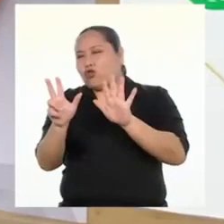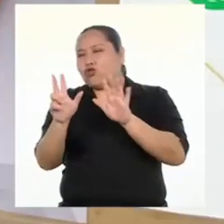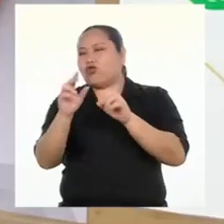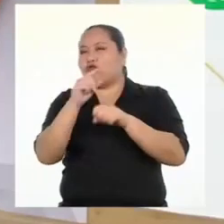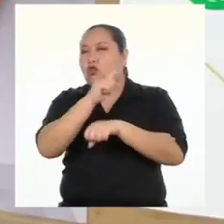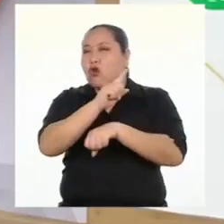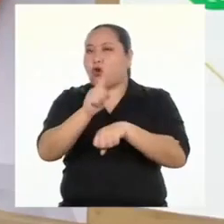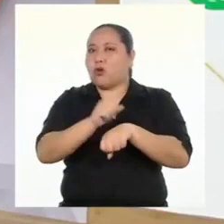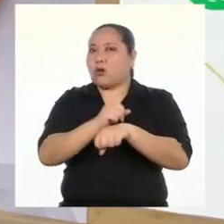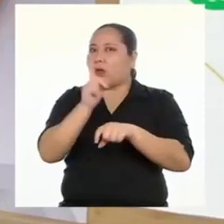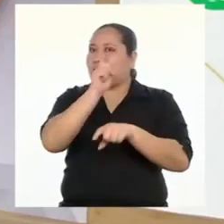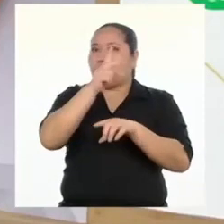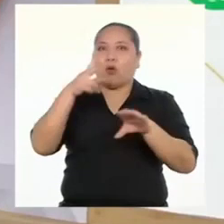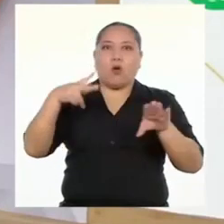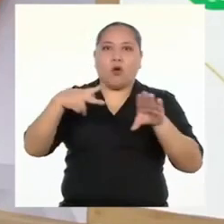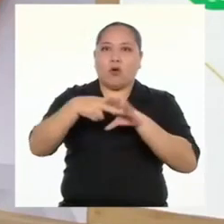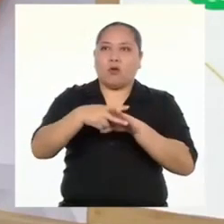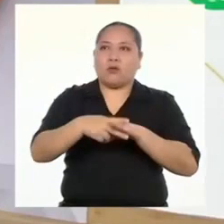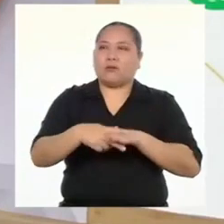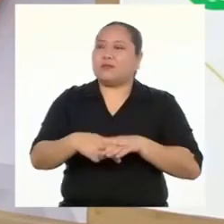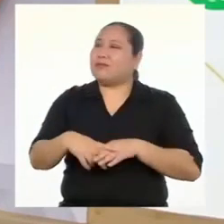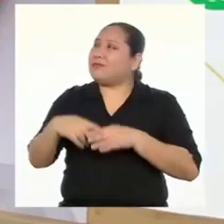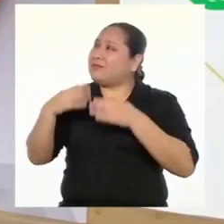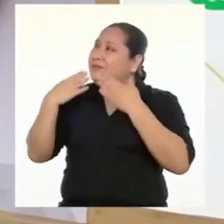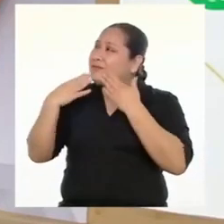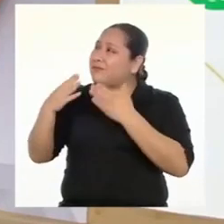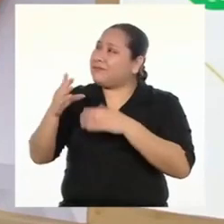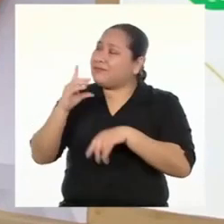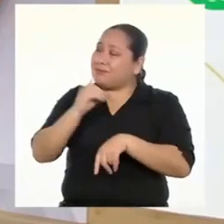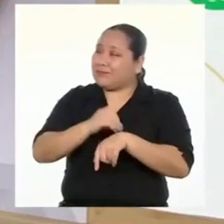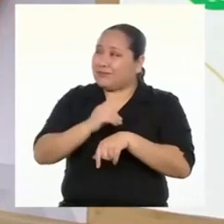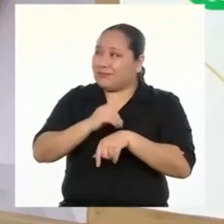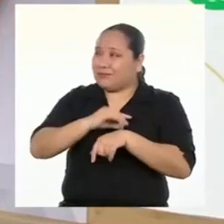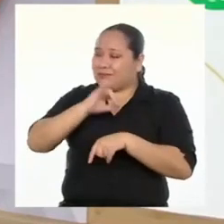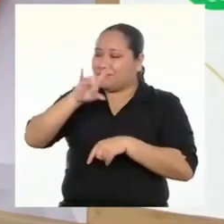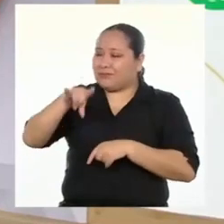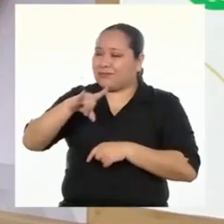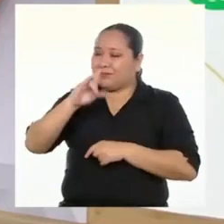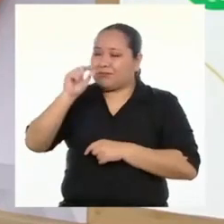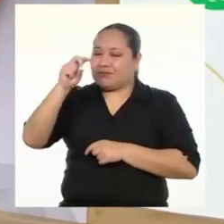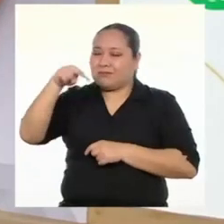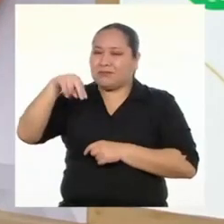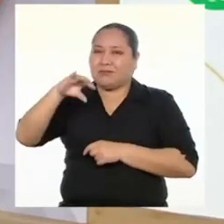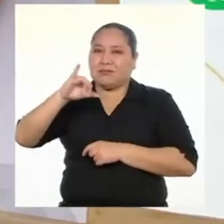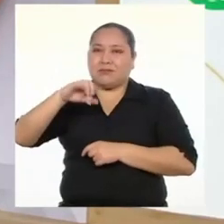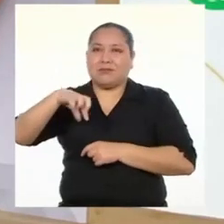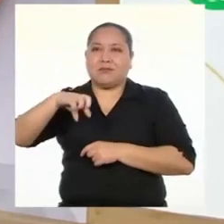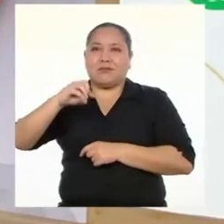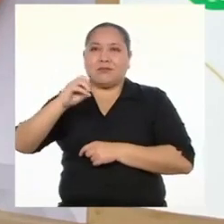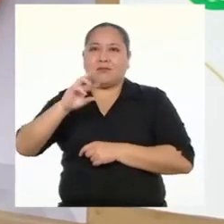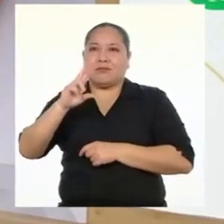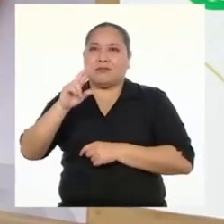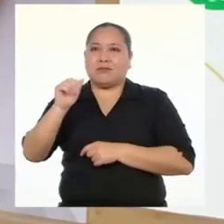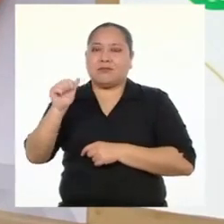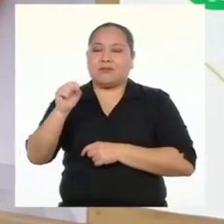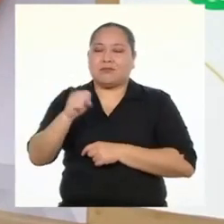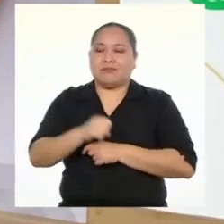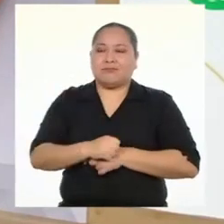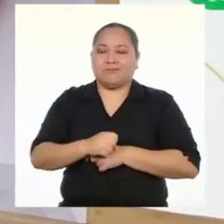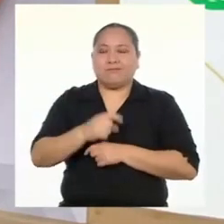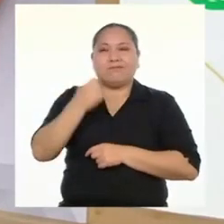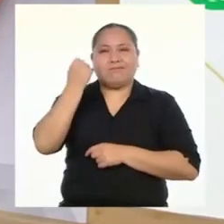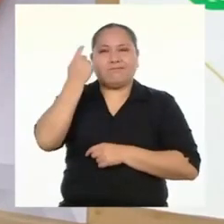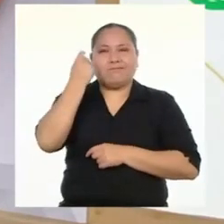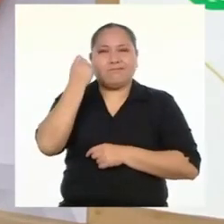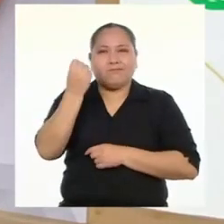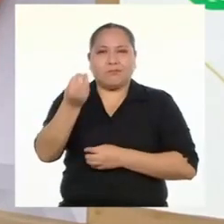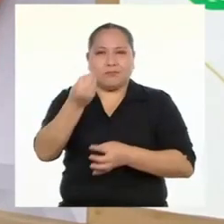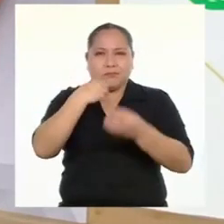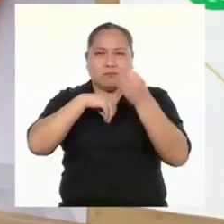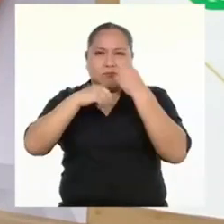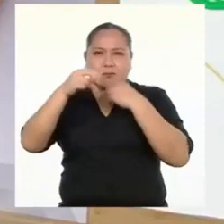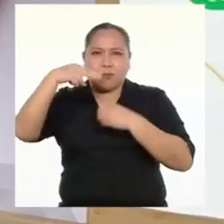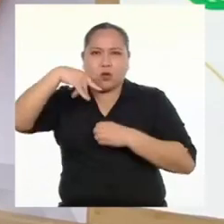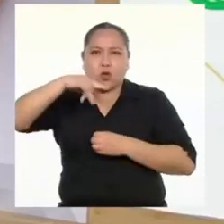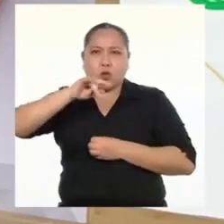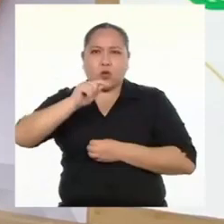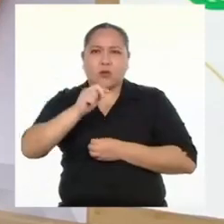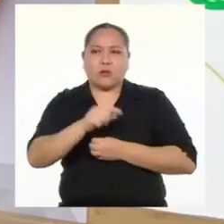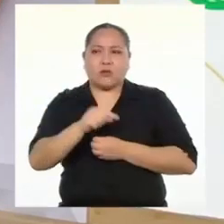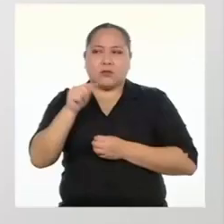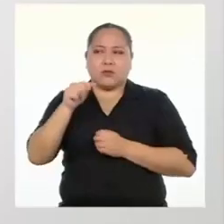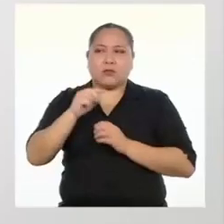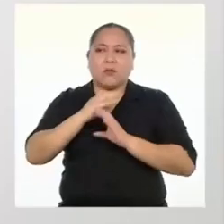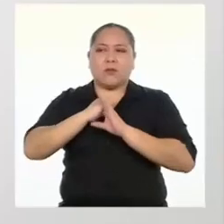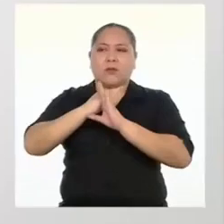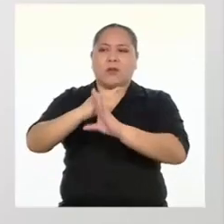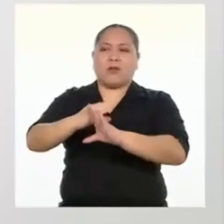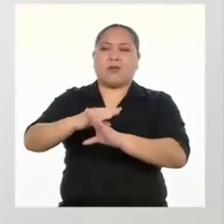Muy bien, gracias doctor Juan Porras. Creo que hemos comprendido que nuestra nutrición nos ayuda a poder prevenir enfermedades para estar